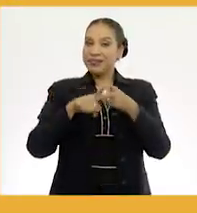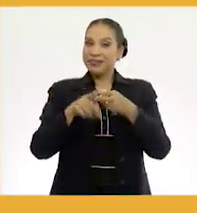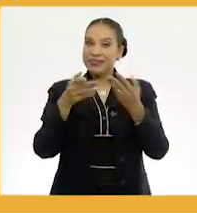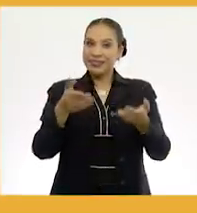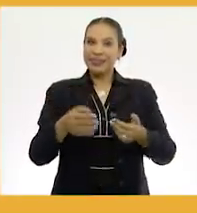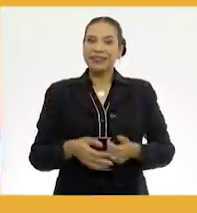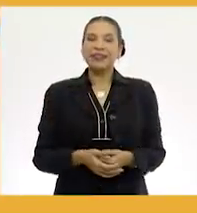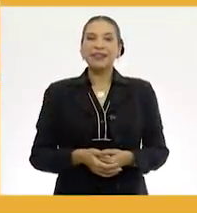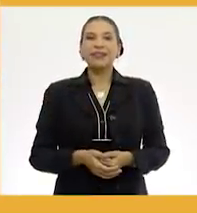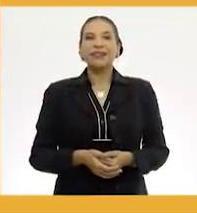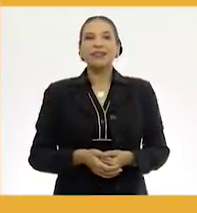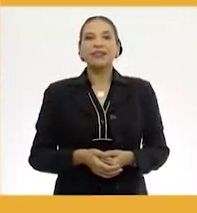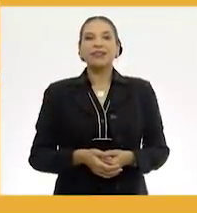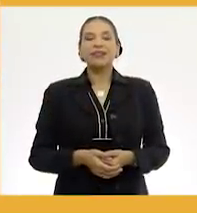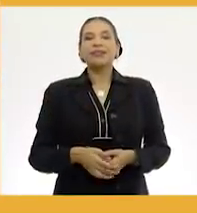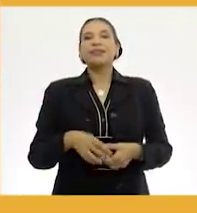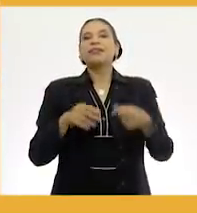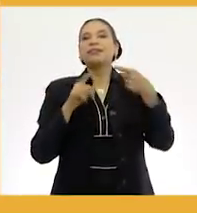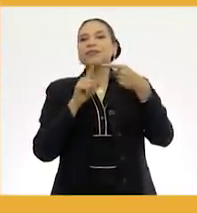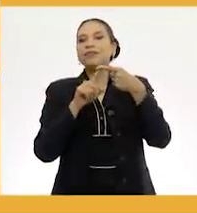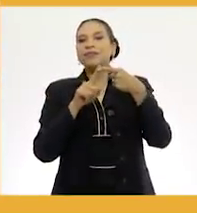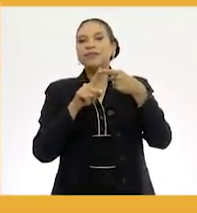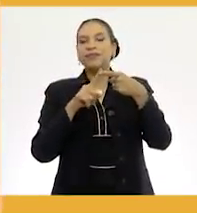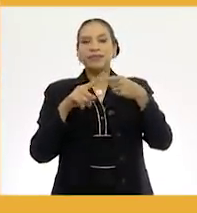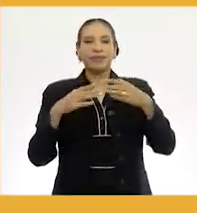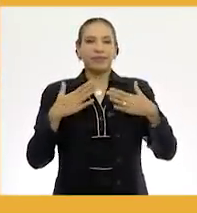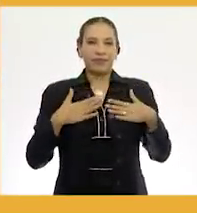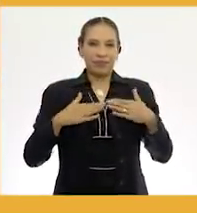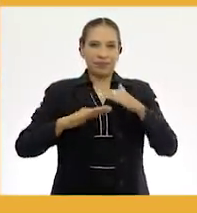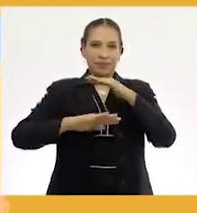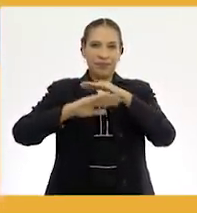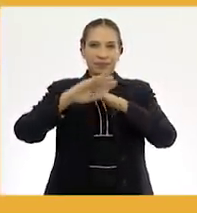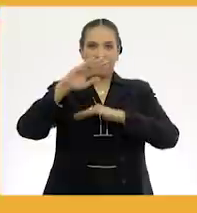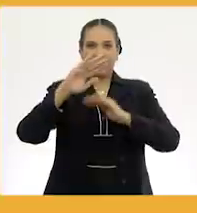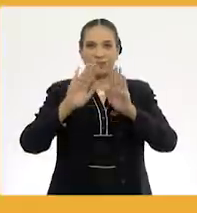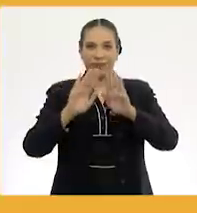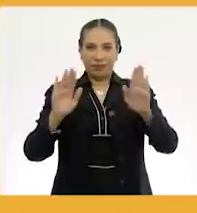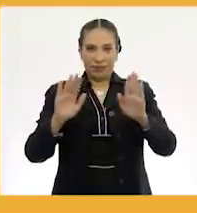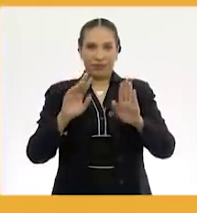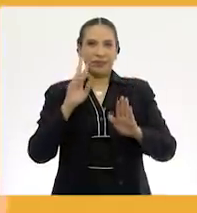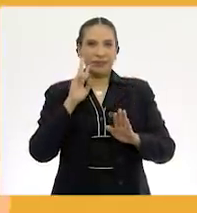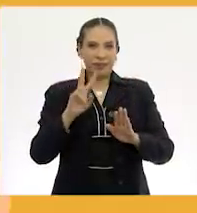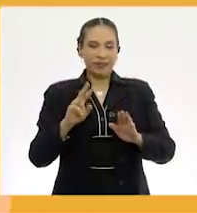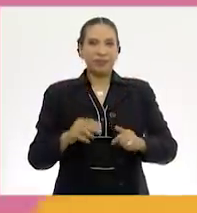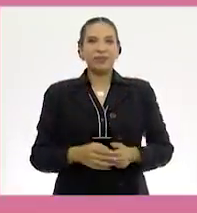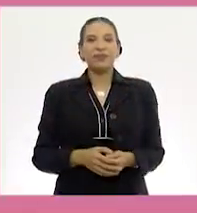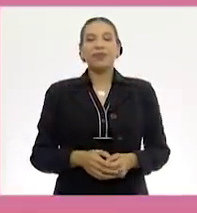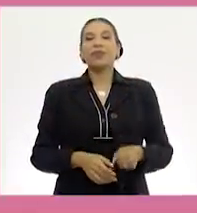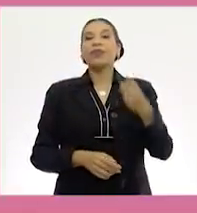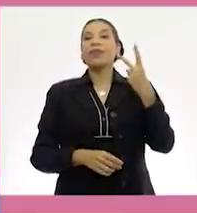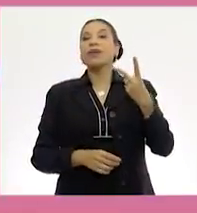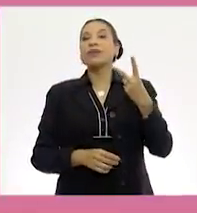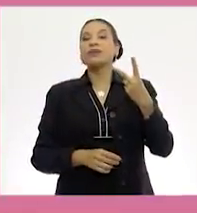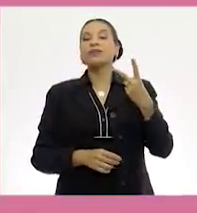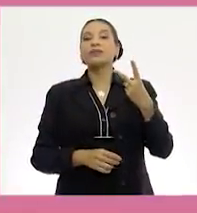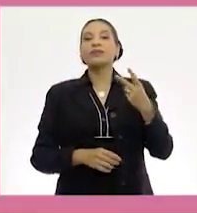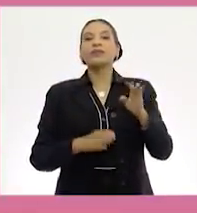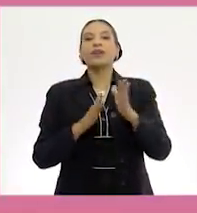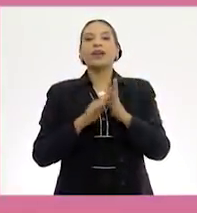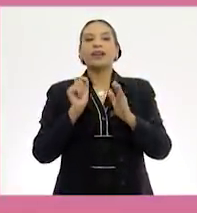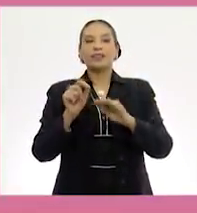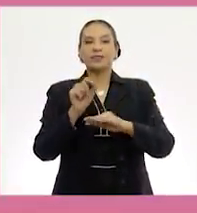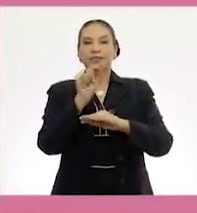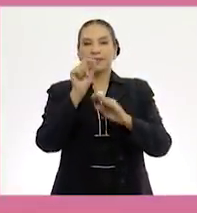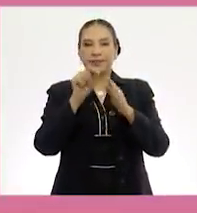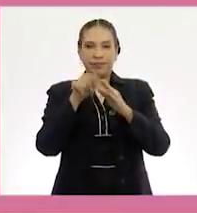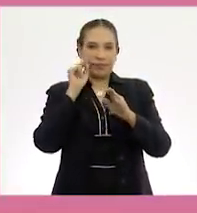¡Empecemos! 1. Estira la playera a lo largo y a lo ancho. 2. Marca con el